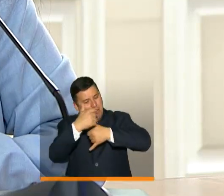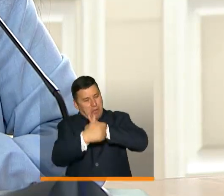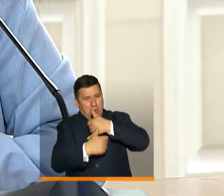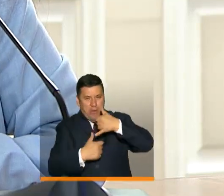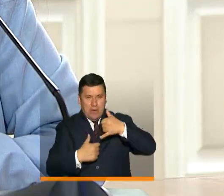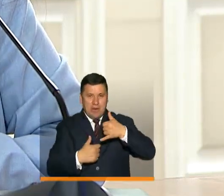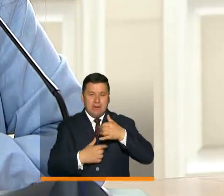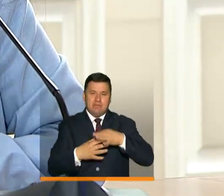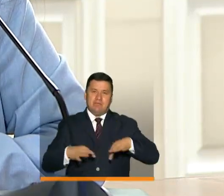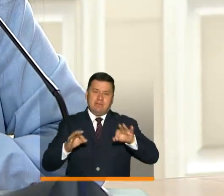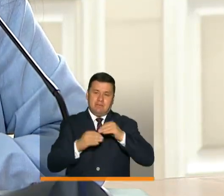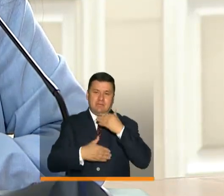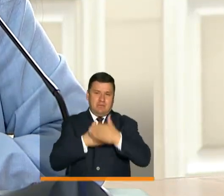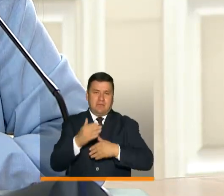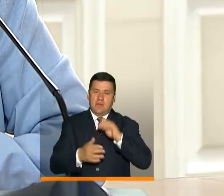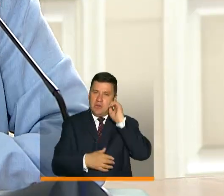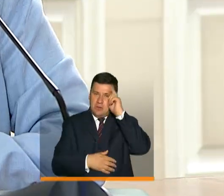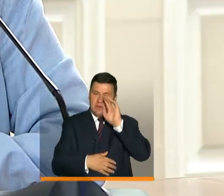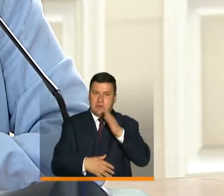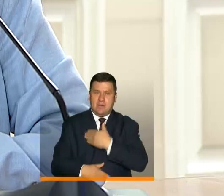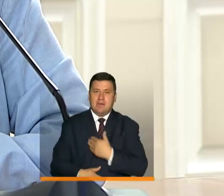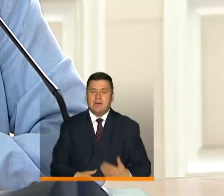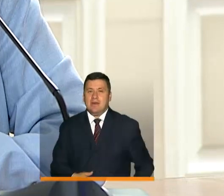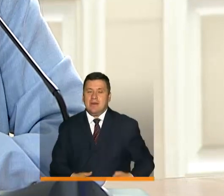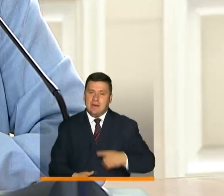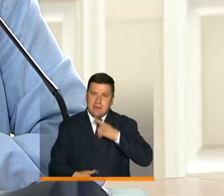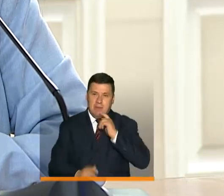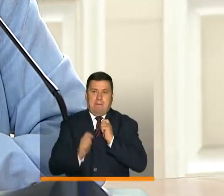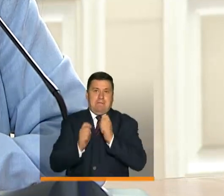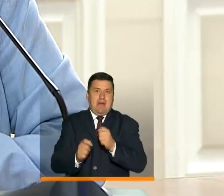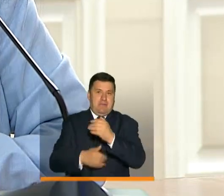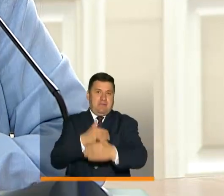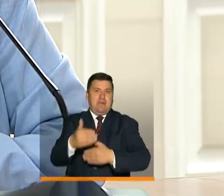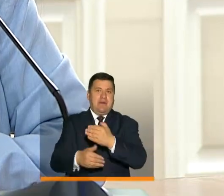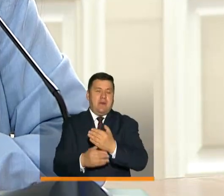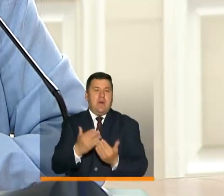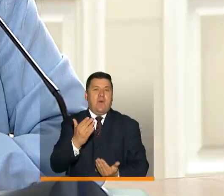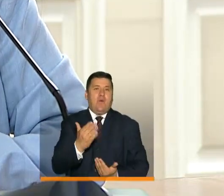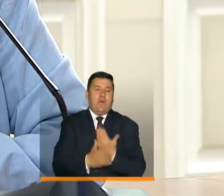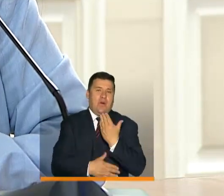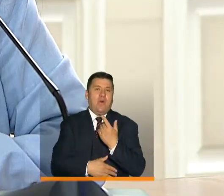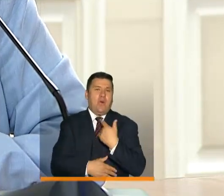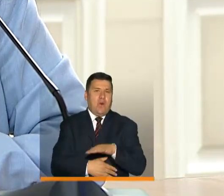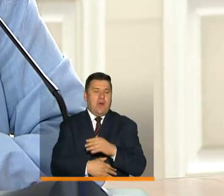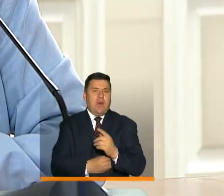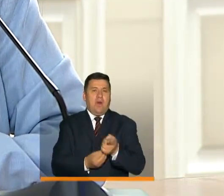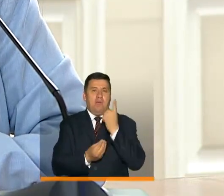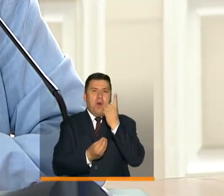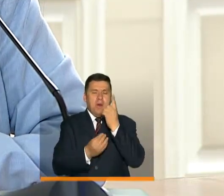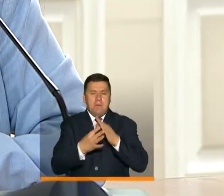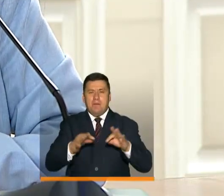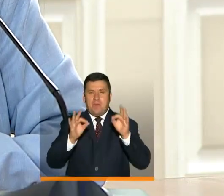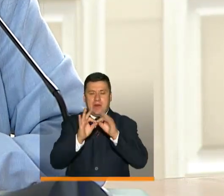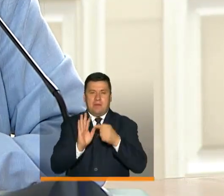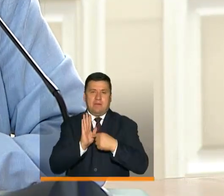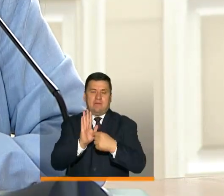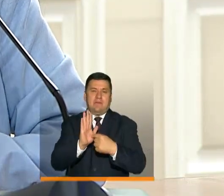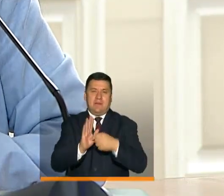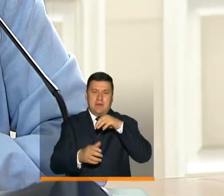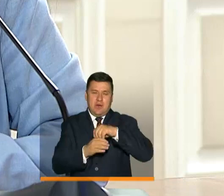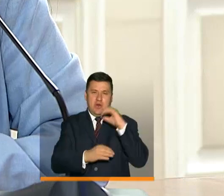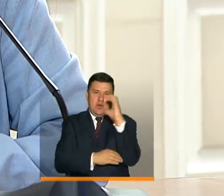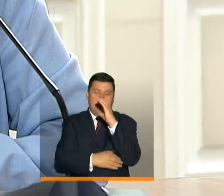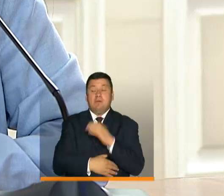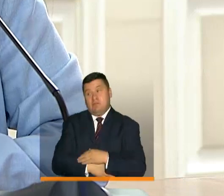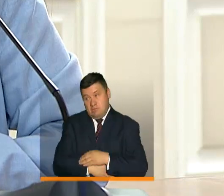conectados trascendiendo el gobierno del presidente Duque, que yo creo que se va a convertir en una de las políticas más importantes para el